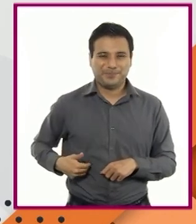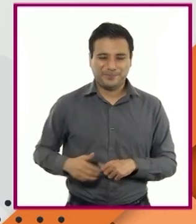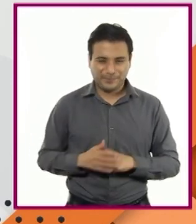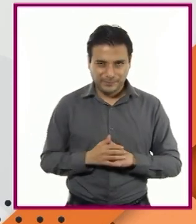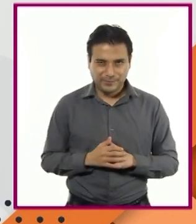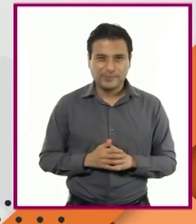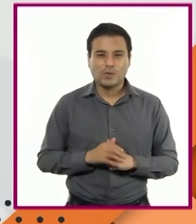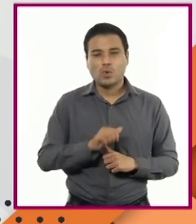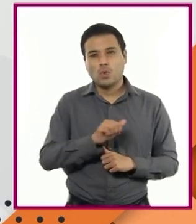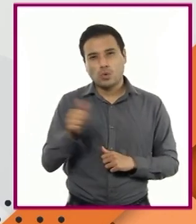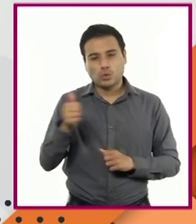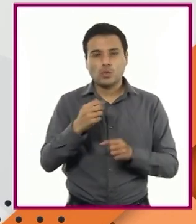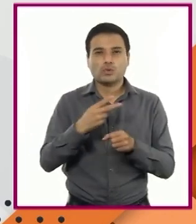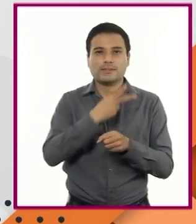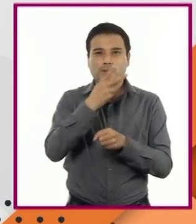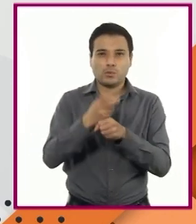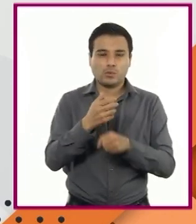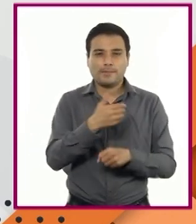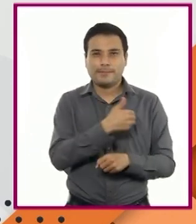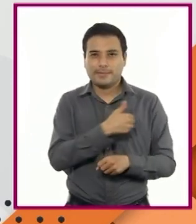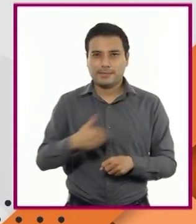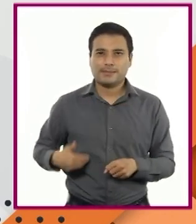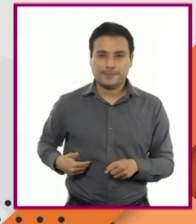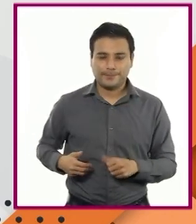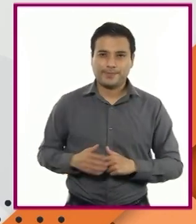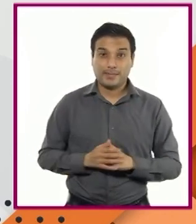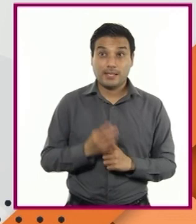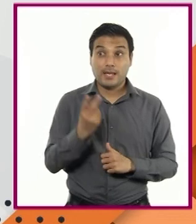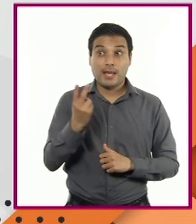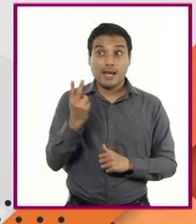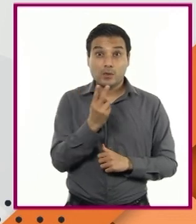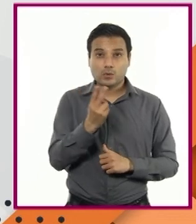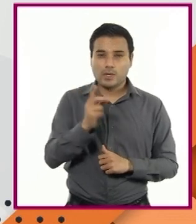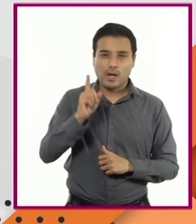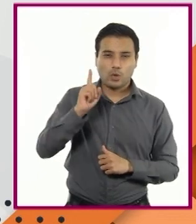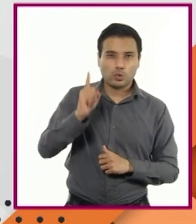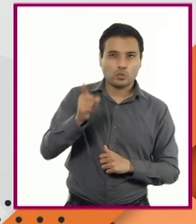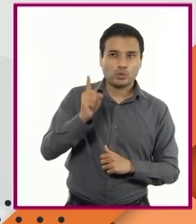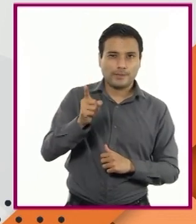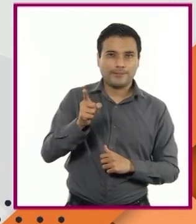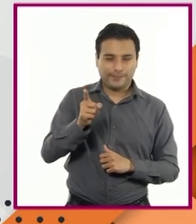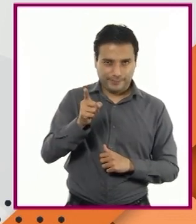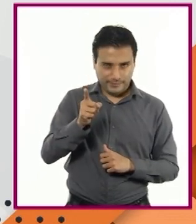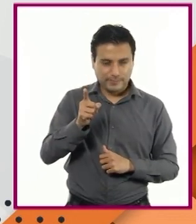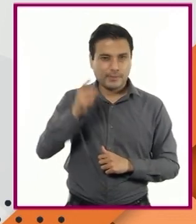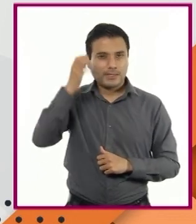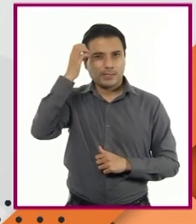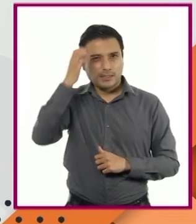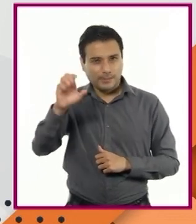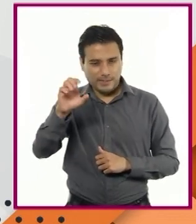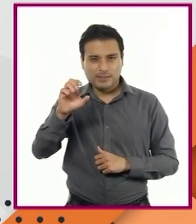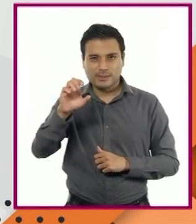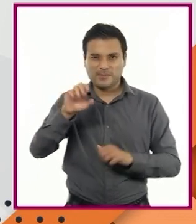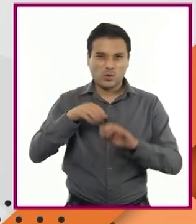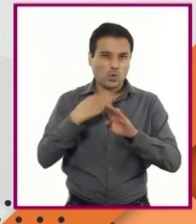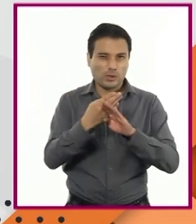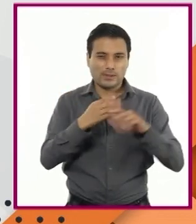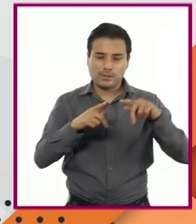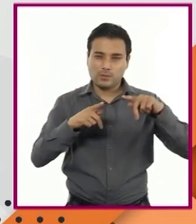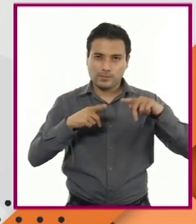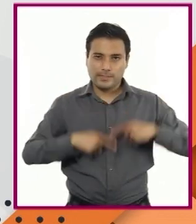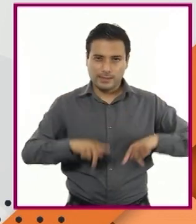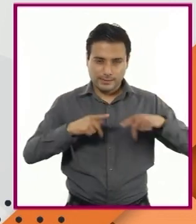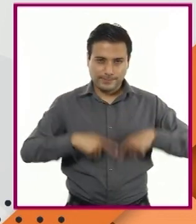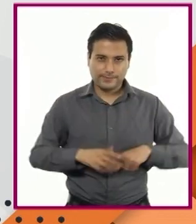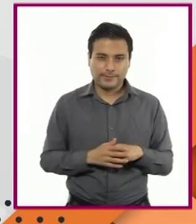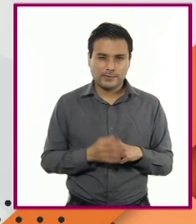y el vicepresidente William Ruto fueron acusados de crímenes de lesa humanidad. Esto en el